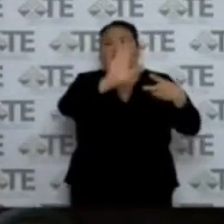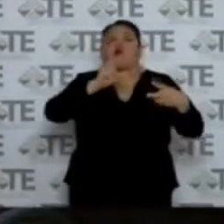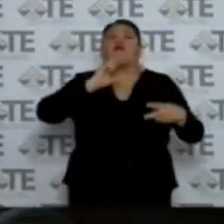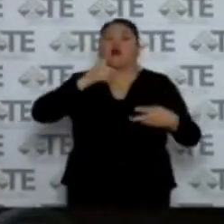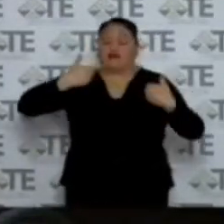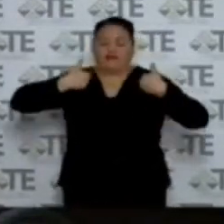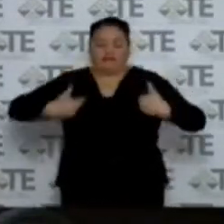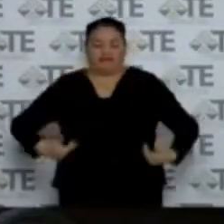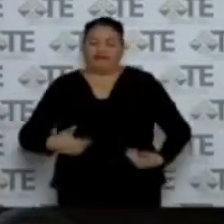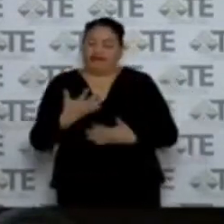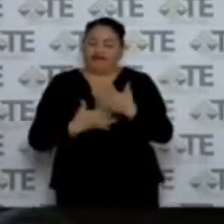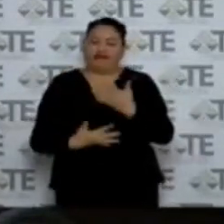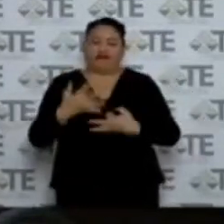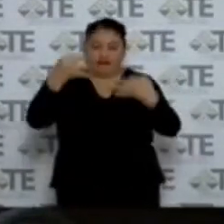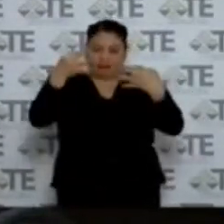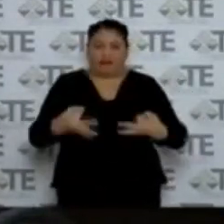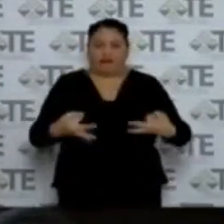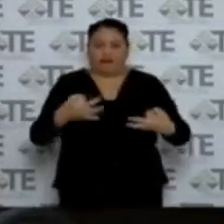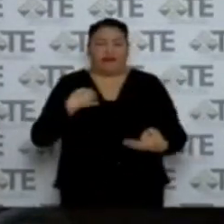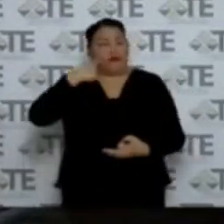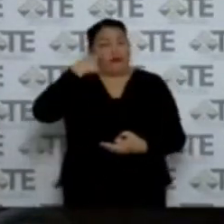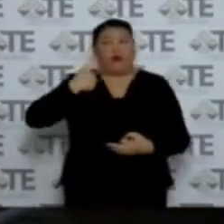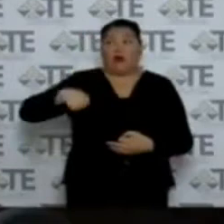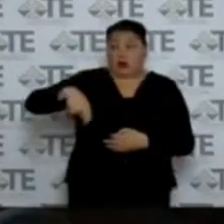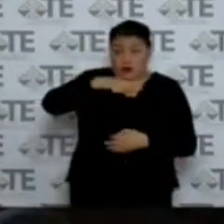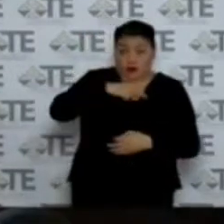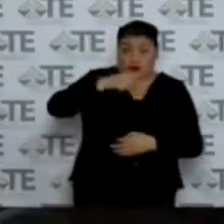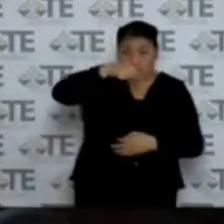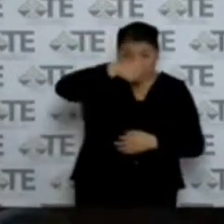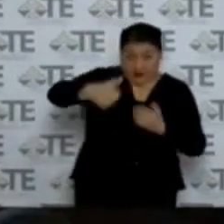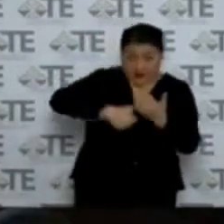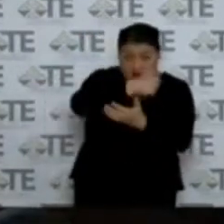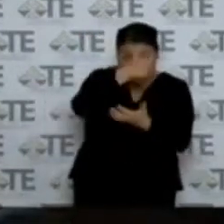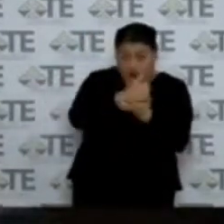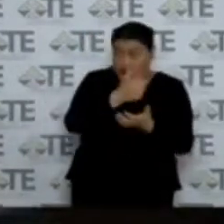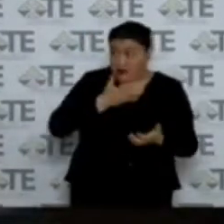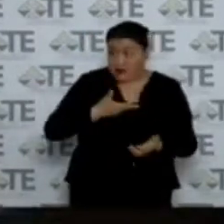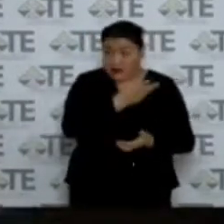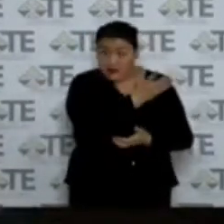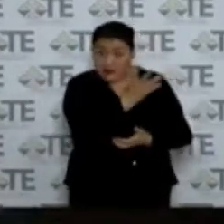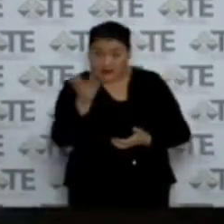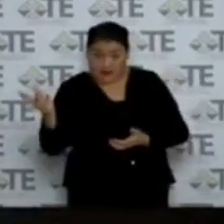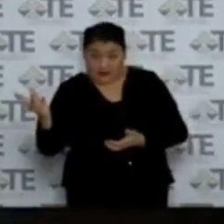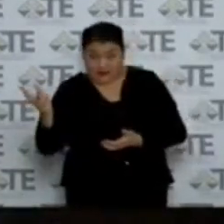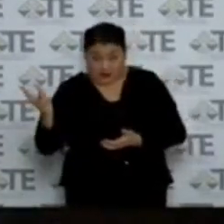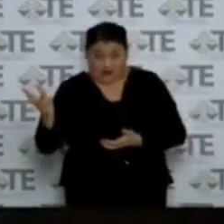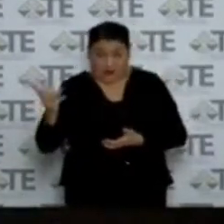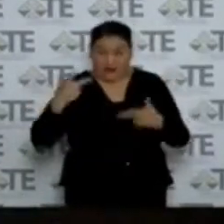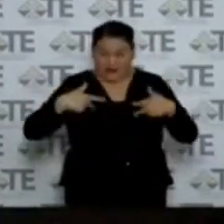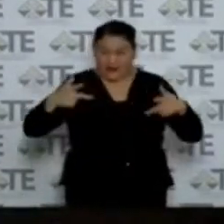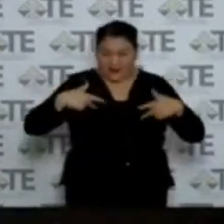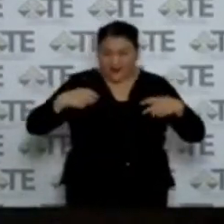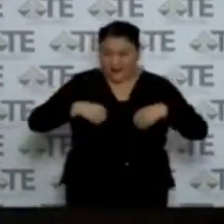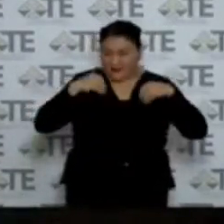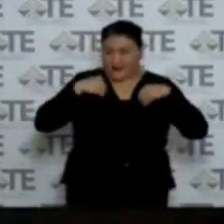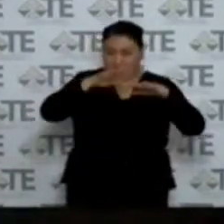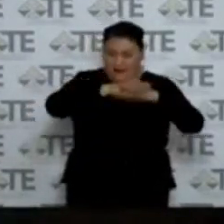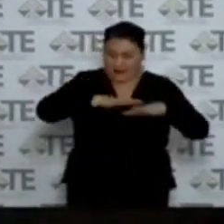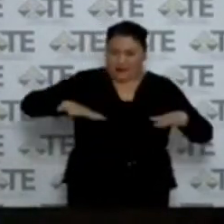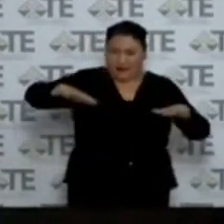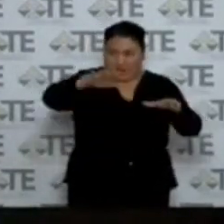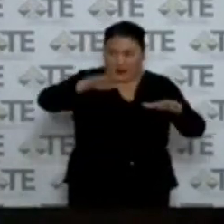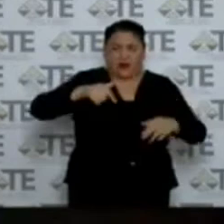Como ciudadanos no debemos o no tenemos más bien por qué ser expertos en